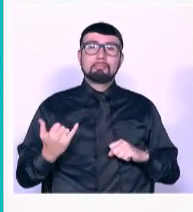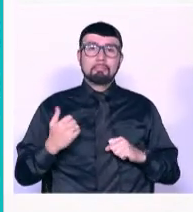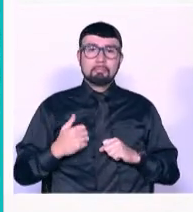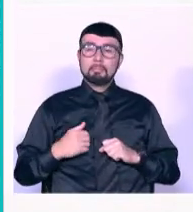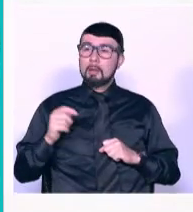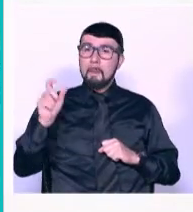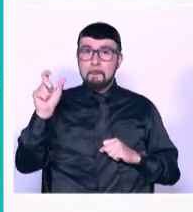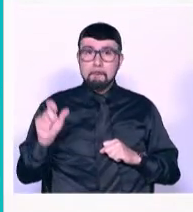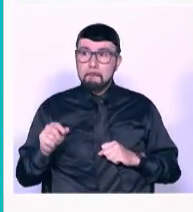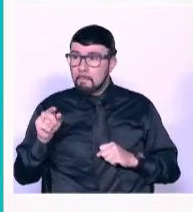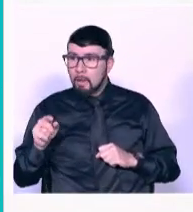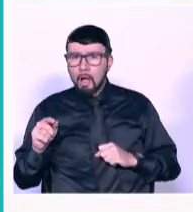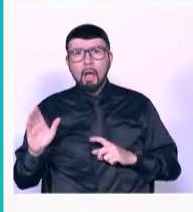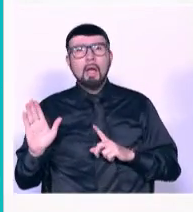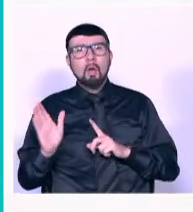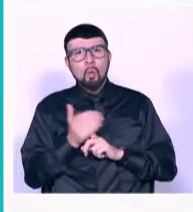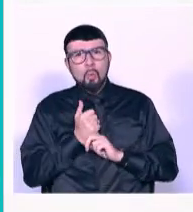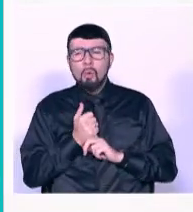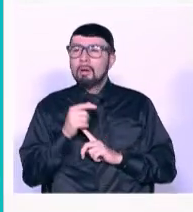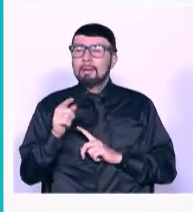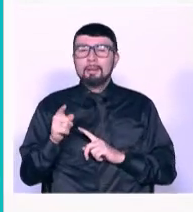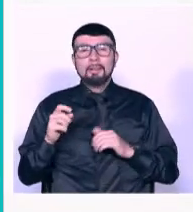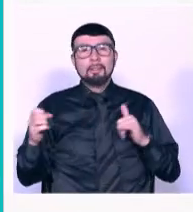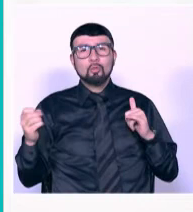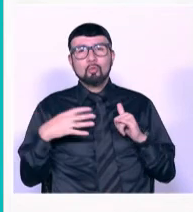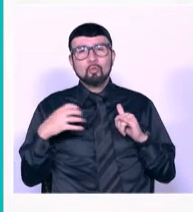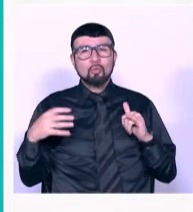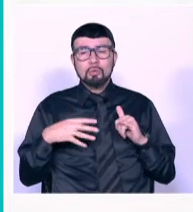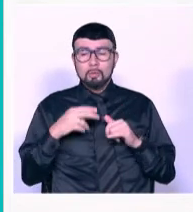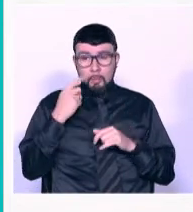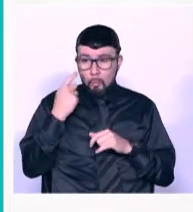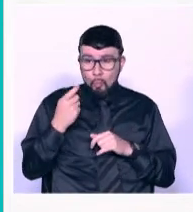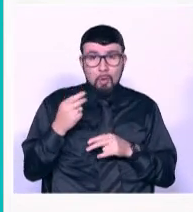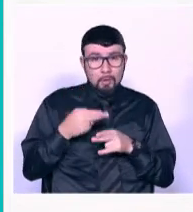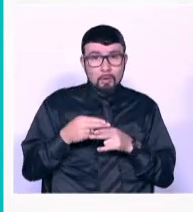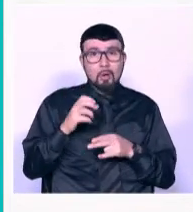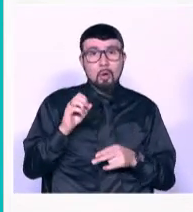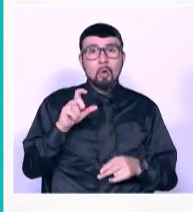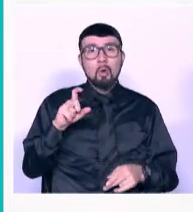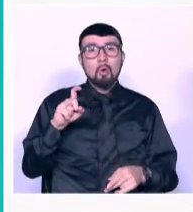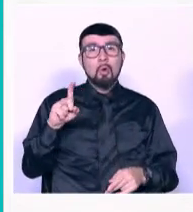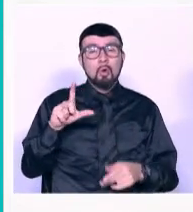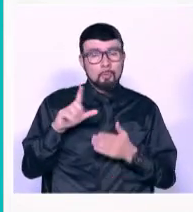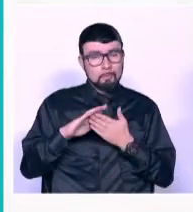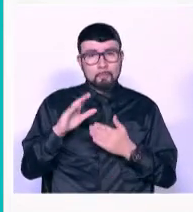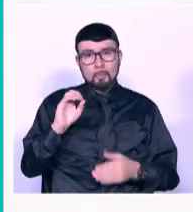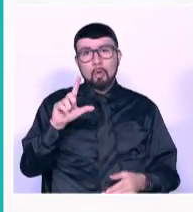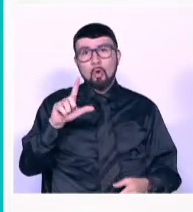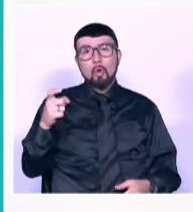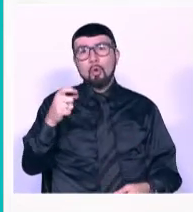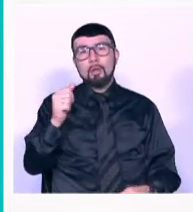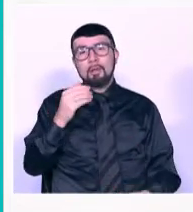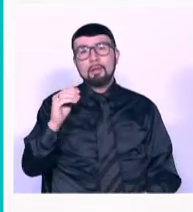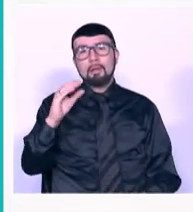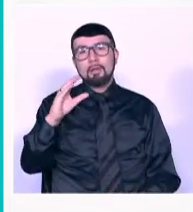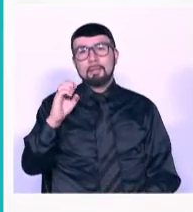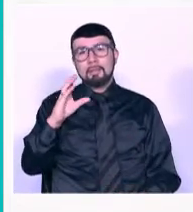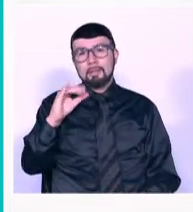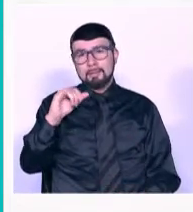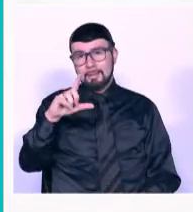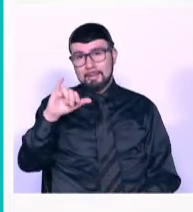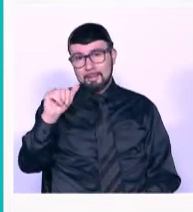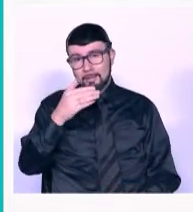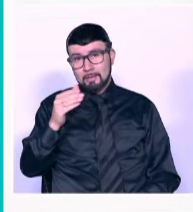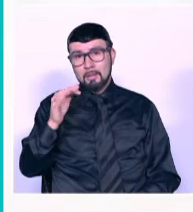puede encontrar estos ejercicios en YouTube buscando Olga Cecilia Trujillo, ahí están los ejercicios con estos hiperboloides.